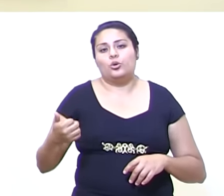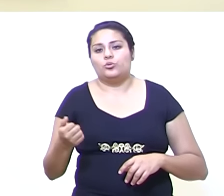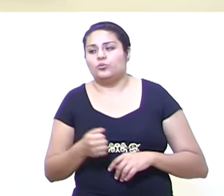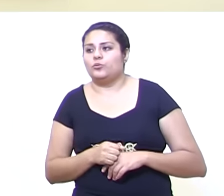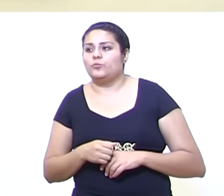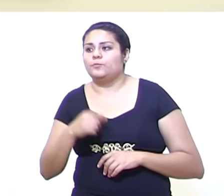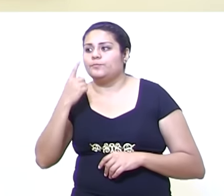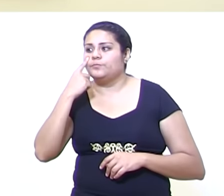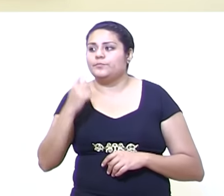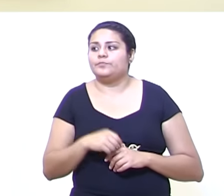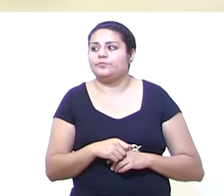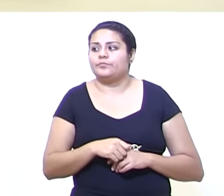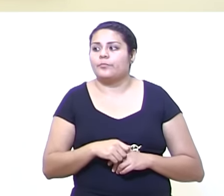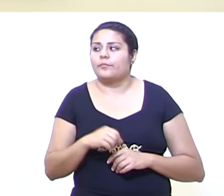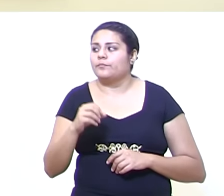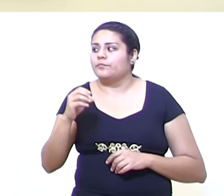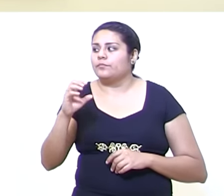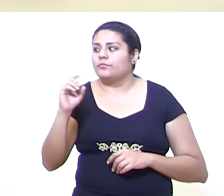una palabra